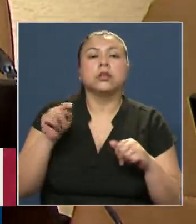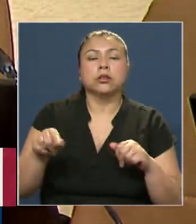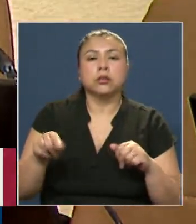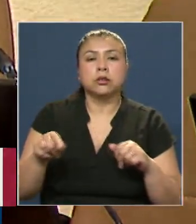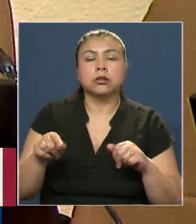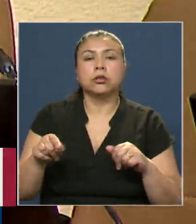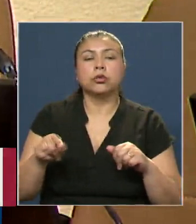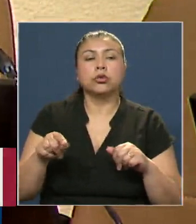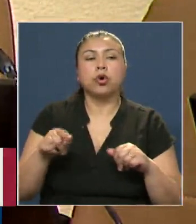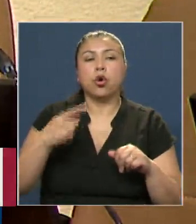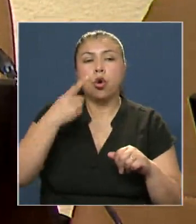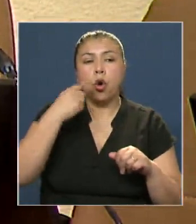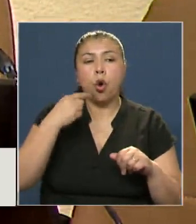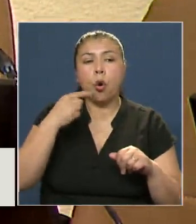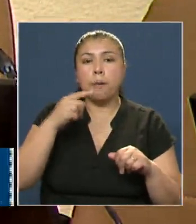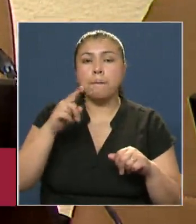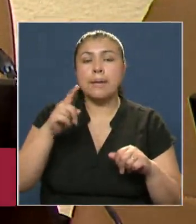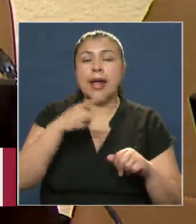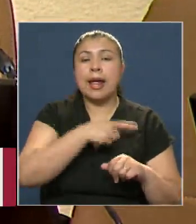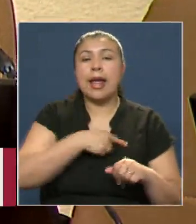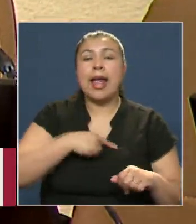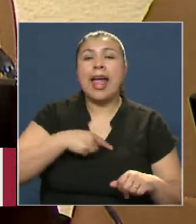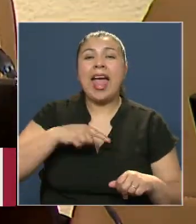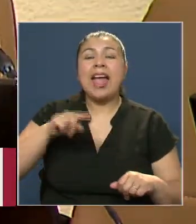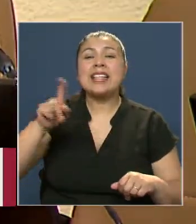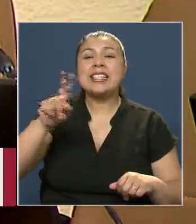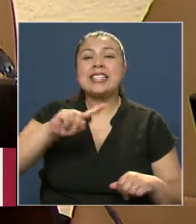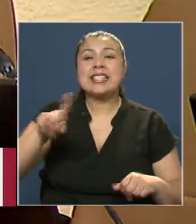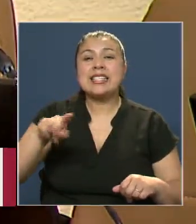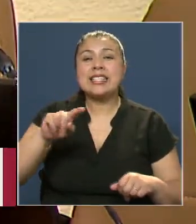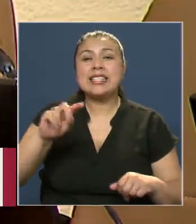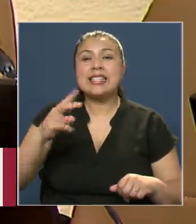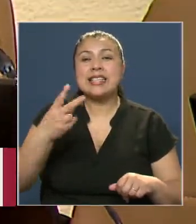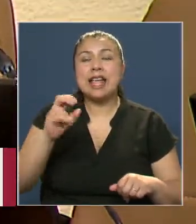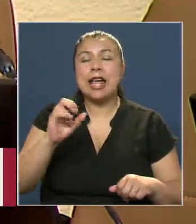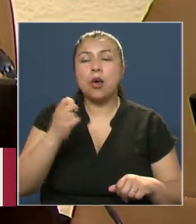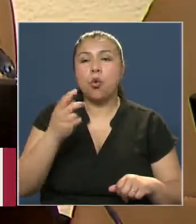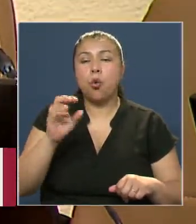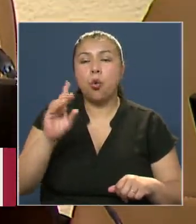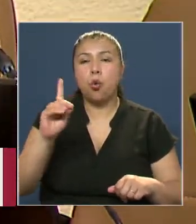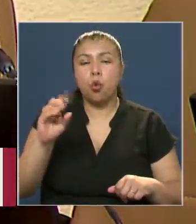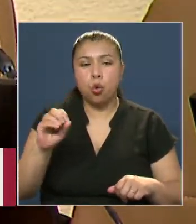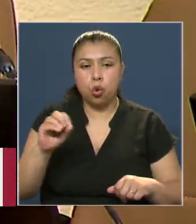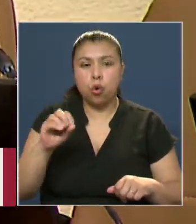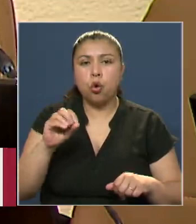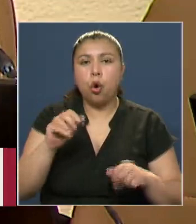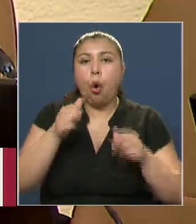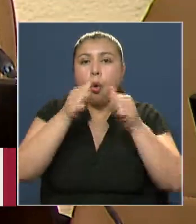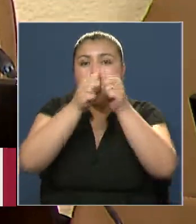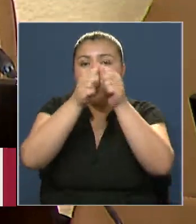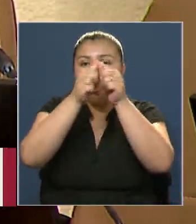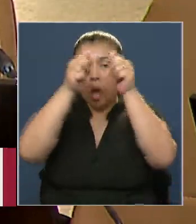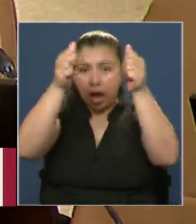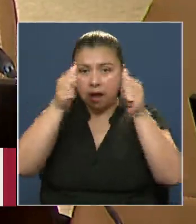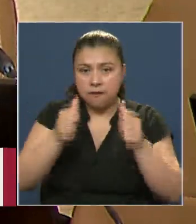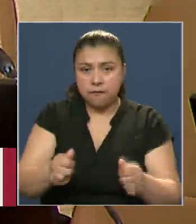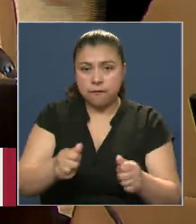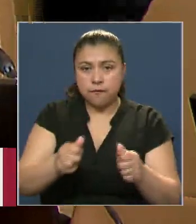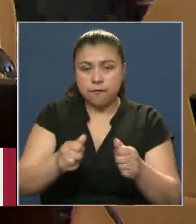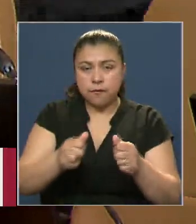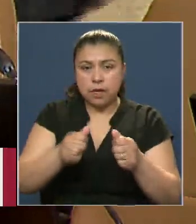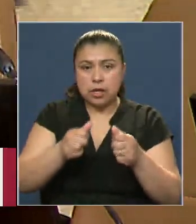que está desaparecido, aquí tengo una fotografía y una ficha de él que se ha distribuido en la región de